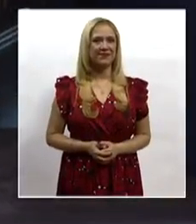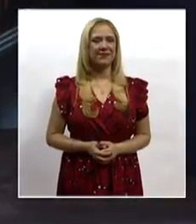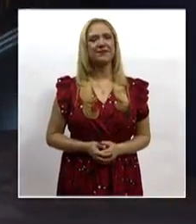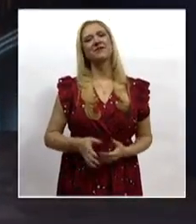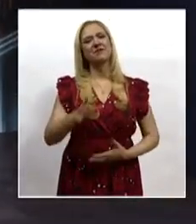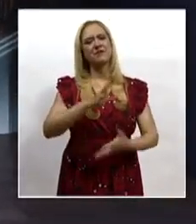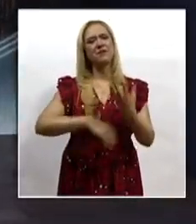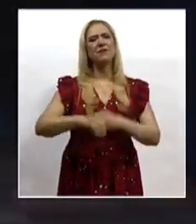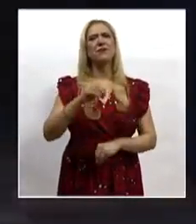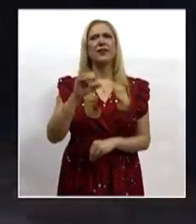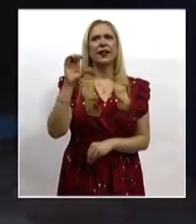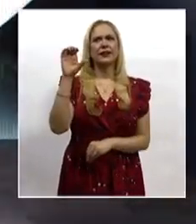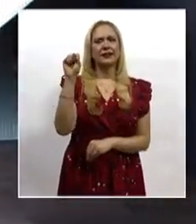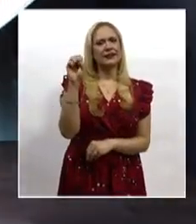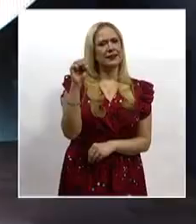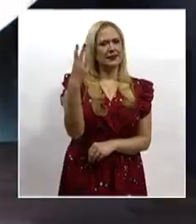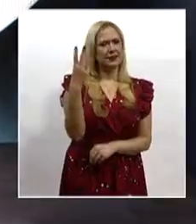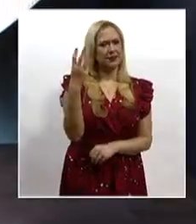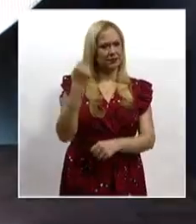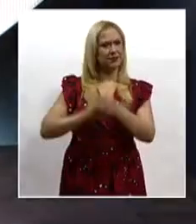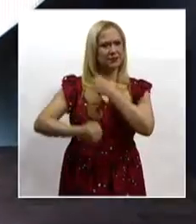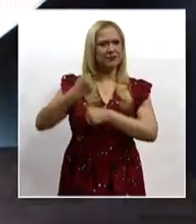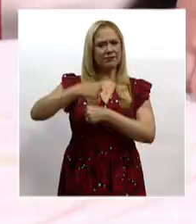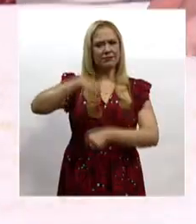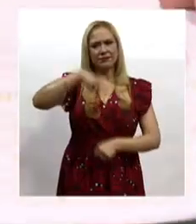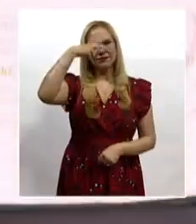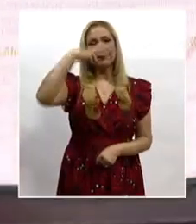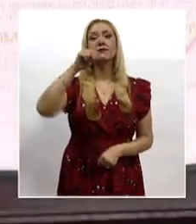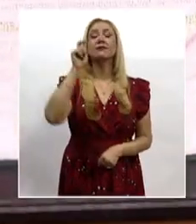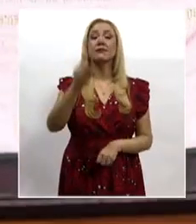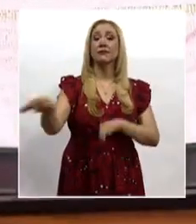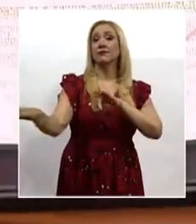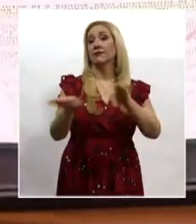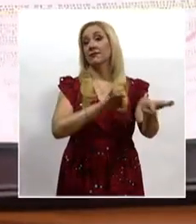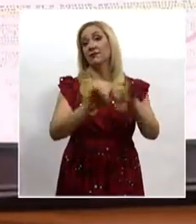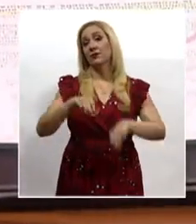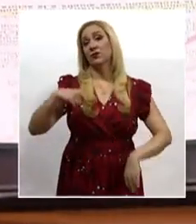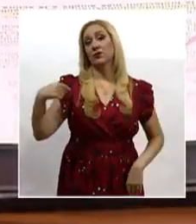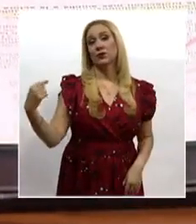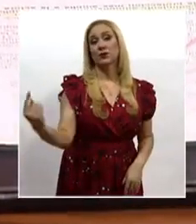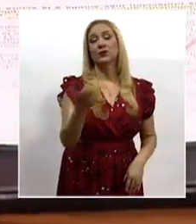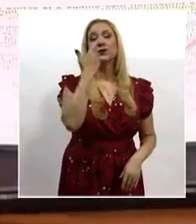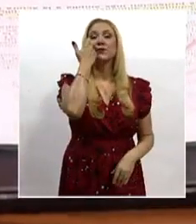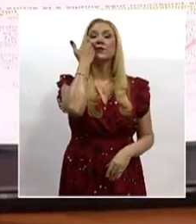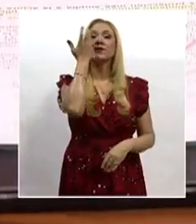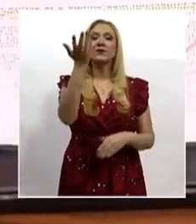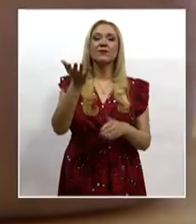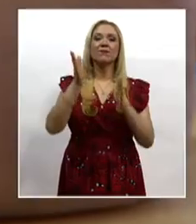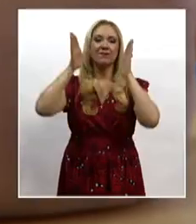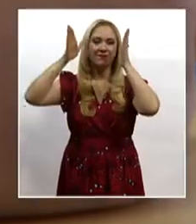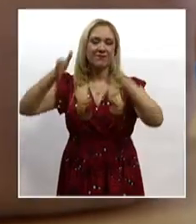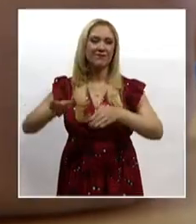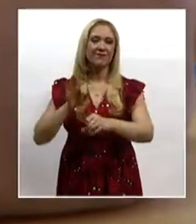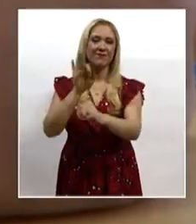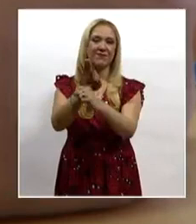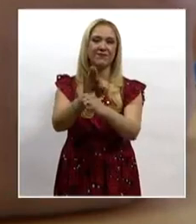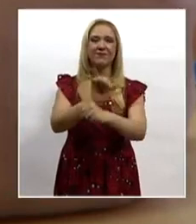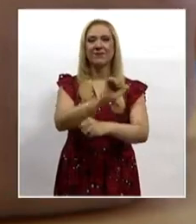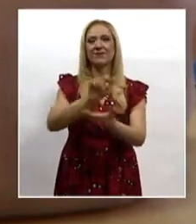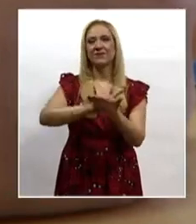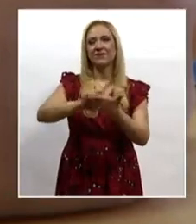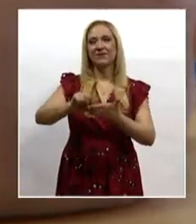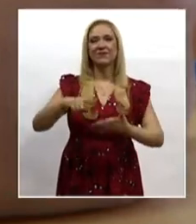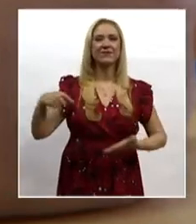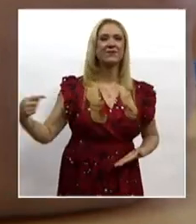Por cierto, desde hace 63 años en México se reconoce la labor de quienes deciden dedicar su vida a la defensa y protección de los derechos